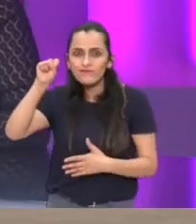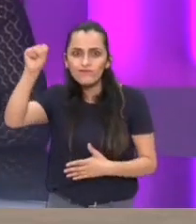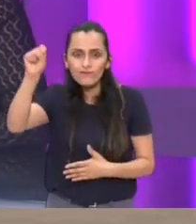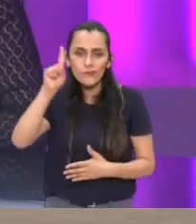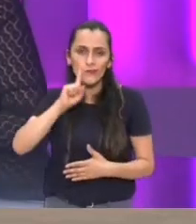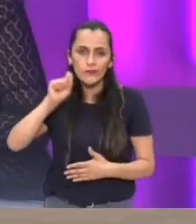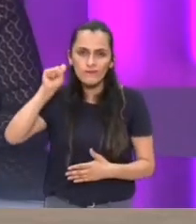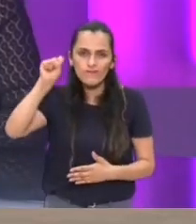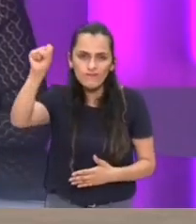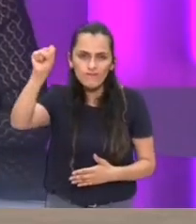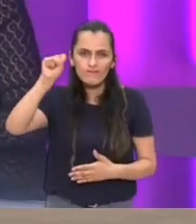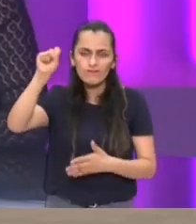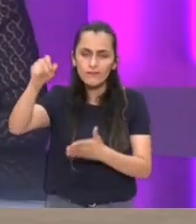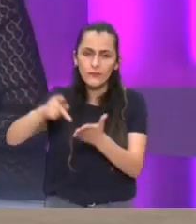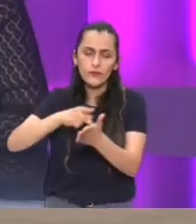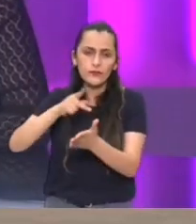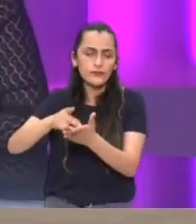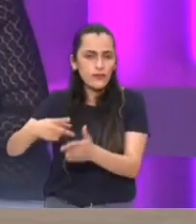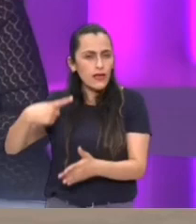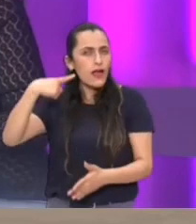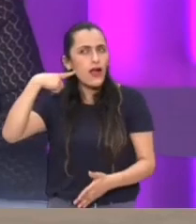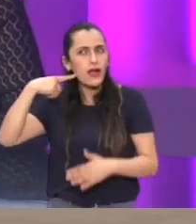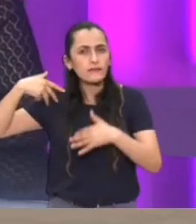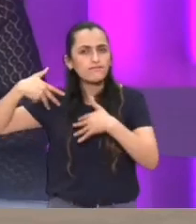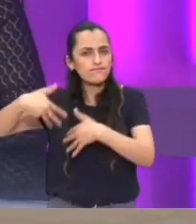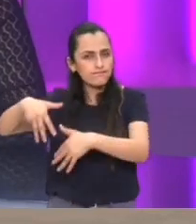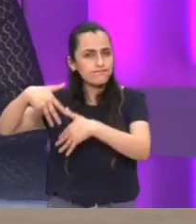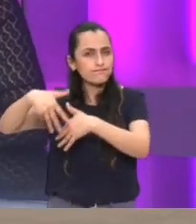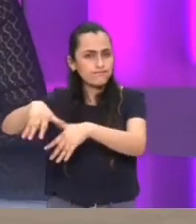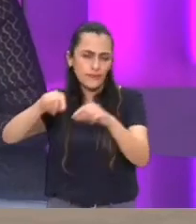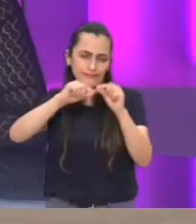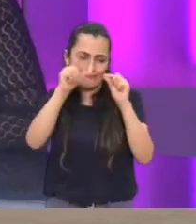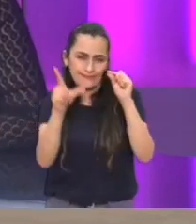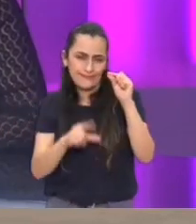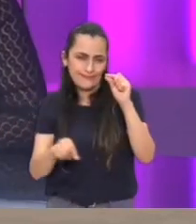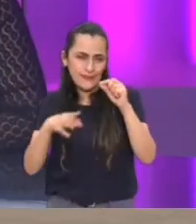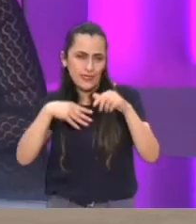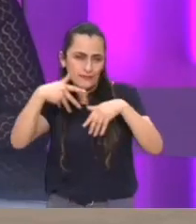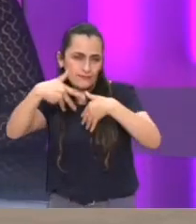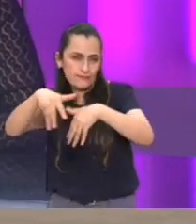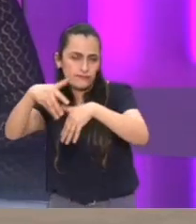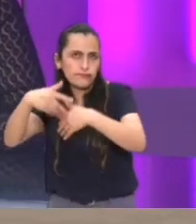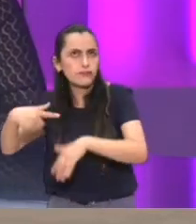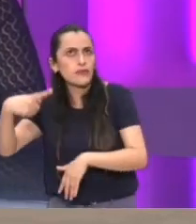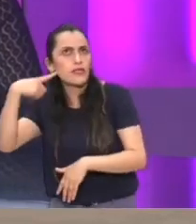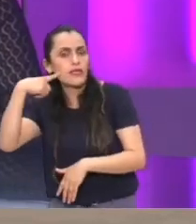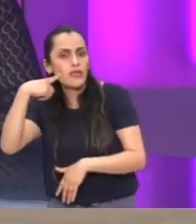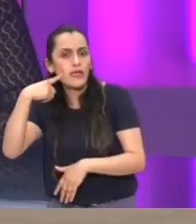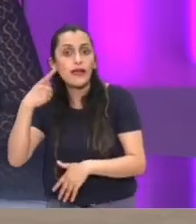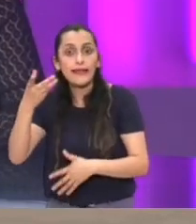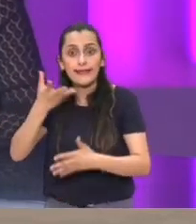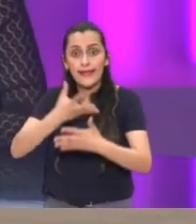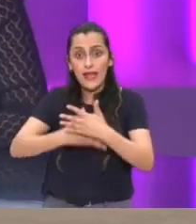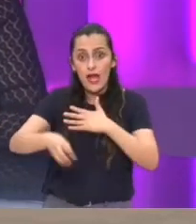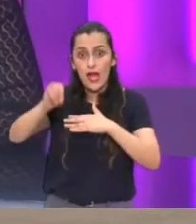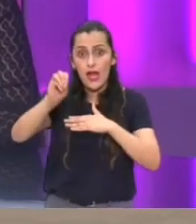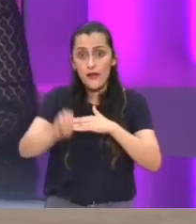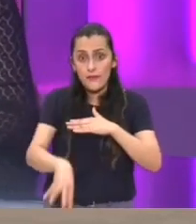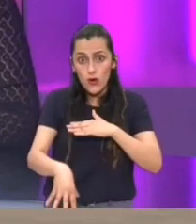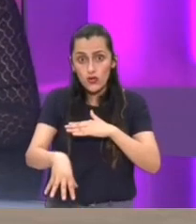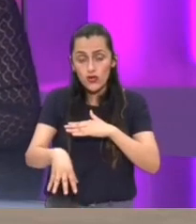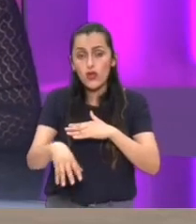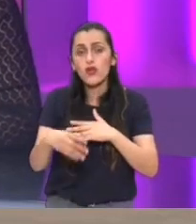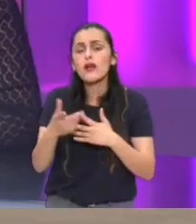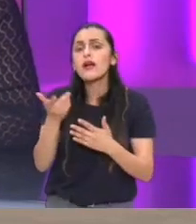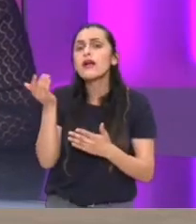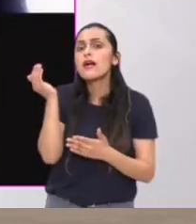escuchado una y otra vez en los últimos meses en las manifestaciones a lo largo y ancho de la República es la de el aborto legal y gratuito. ¿Dónde está el PES en